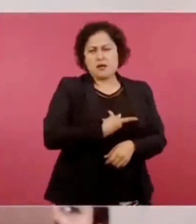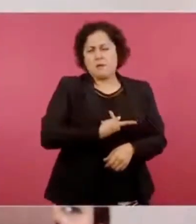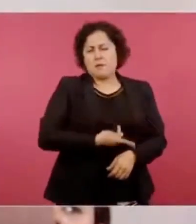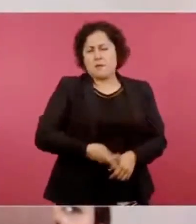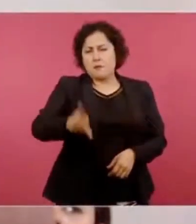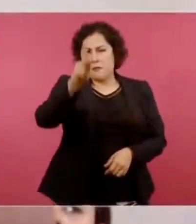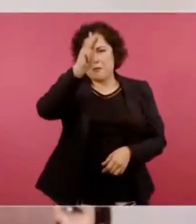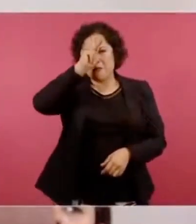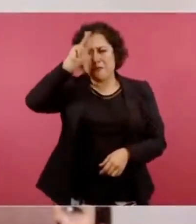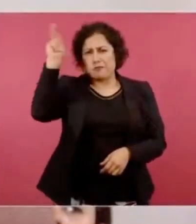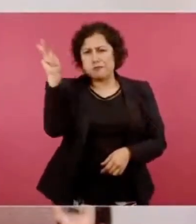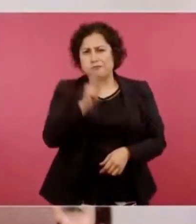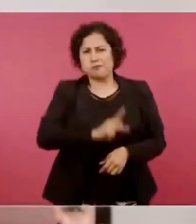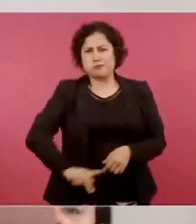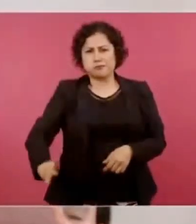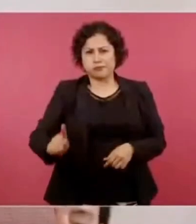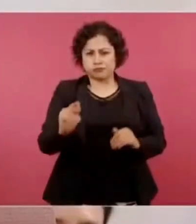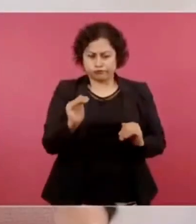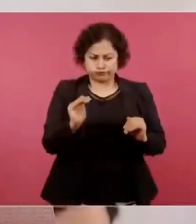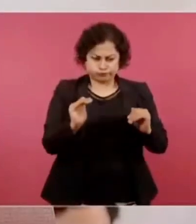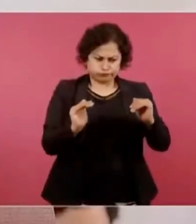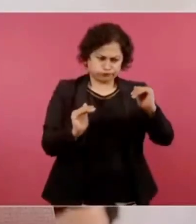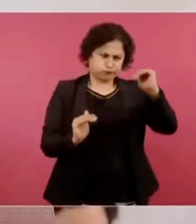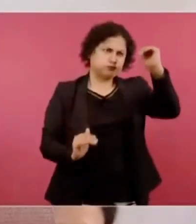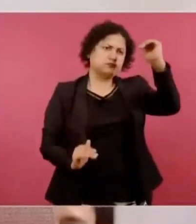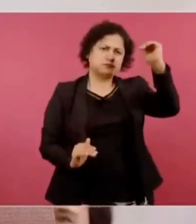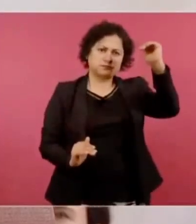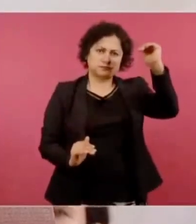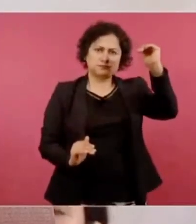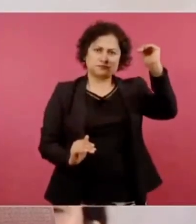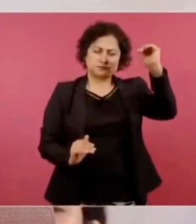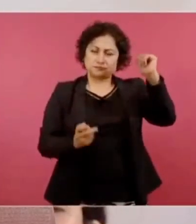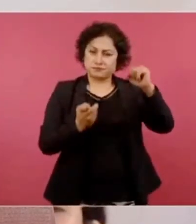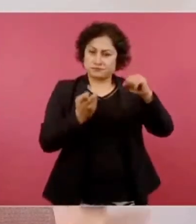desigualdad monstruosa.